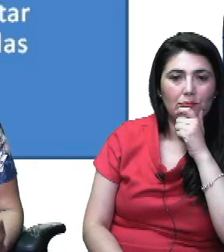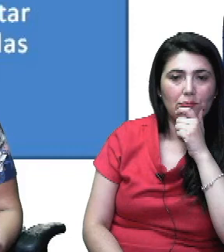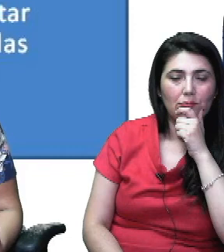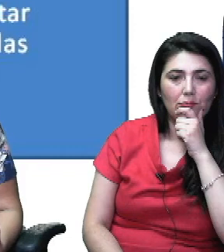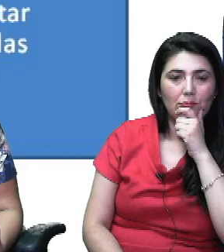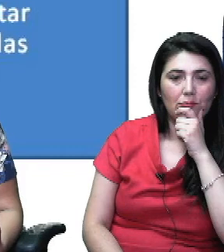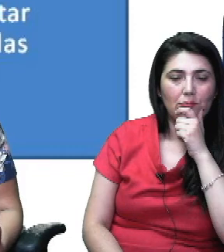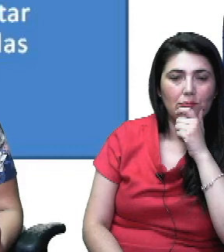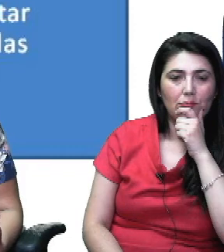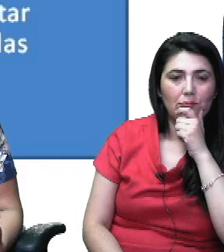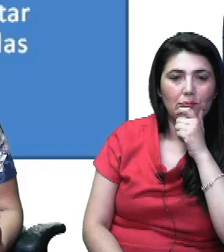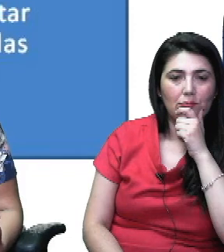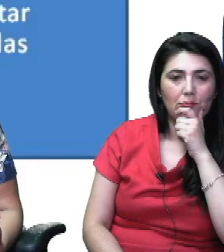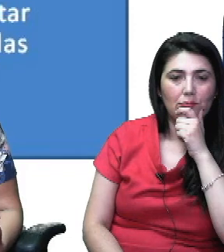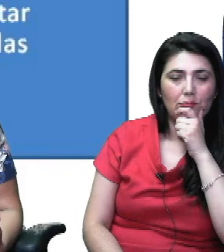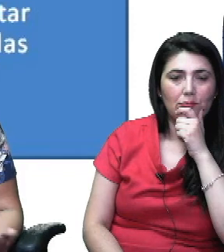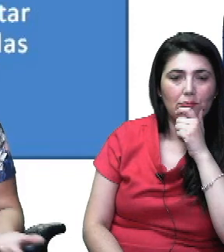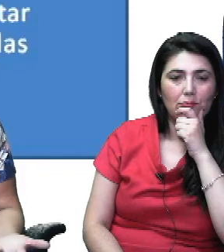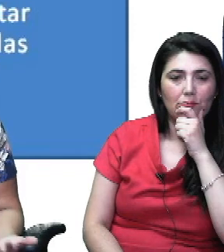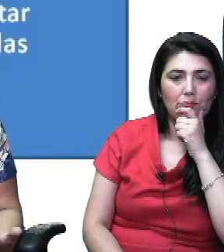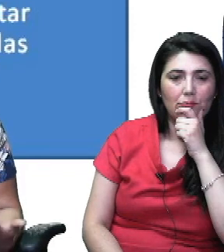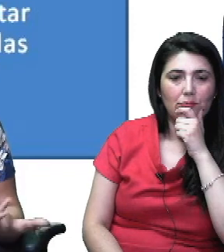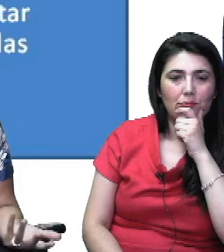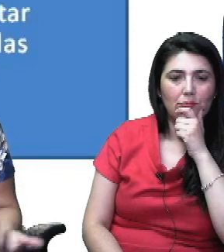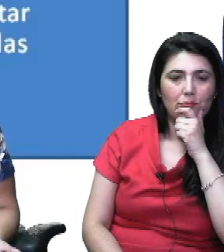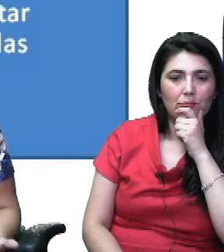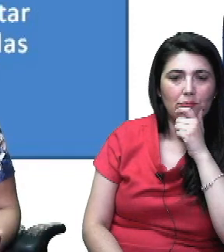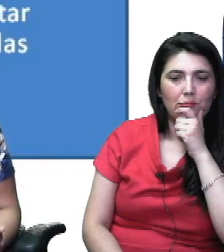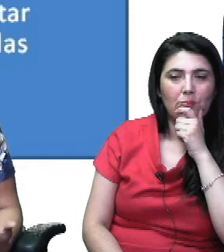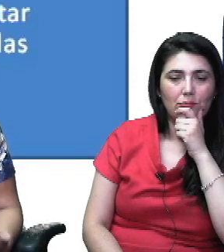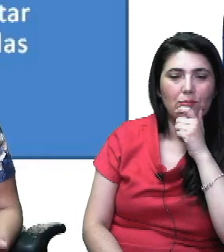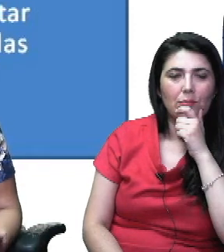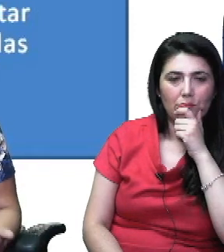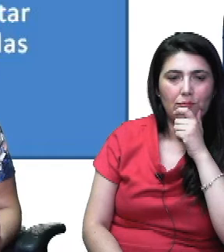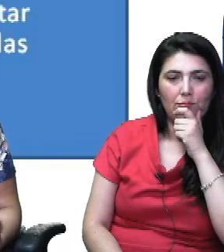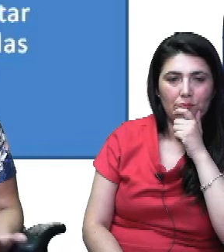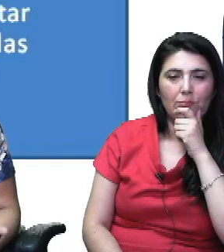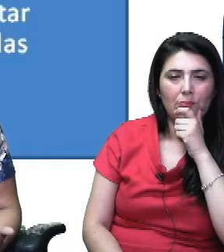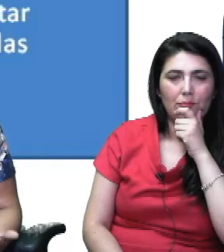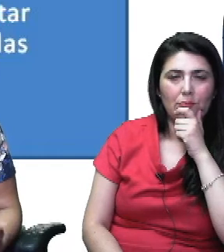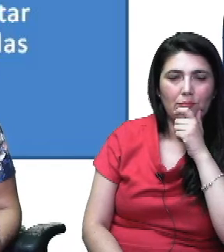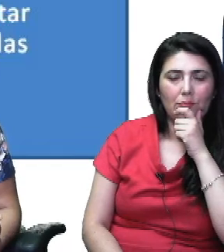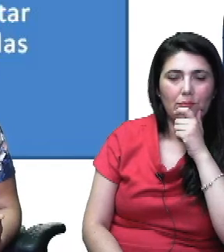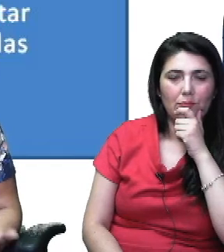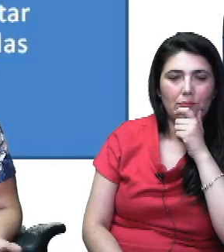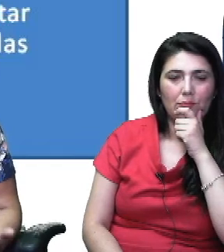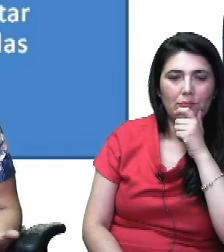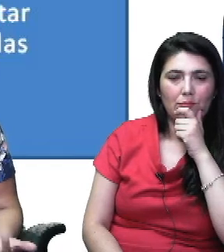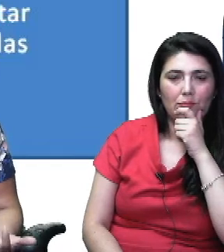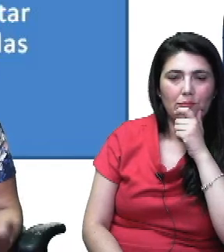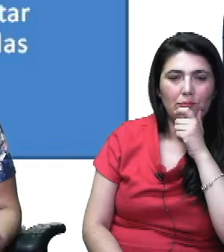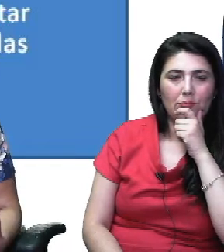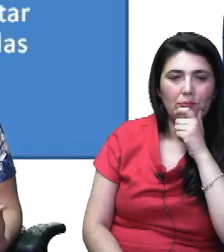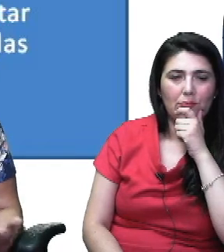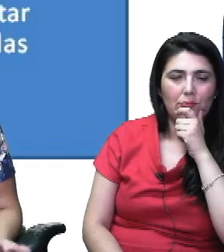o acciones o emprendimientos de autoorganización que se pudiesen haber generado a partir de la crisis, o acciones de autoayuda